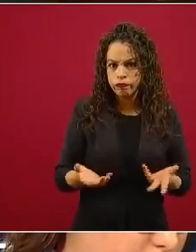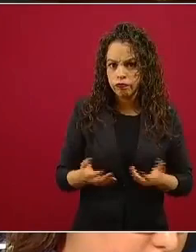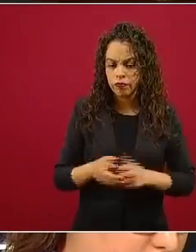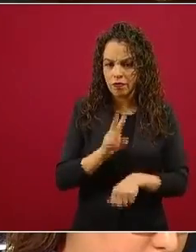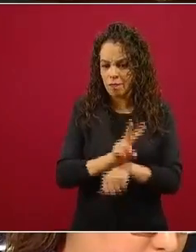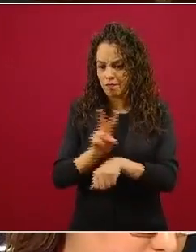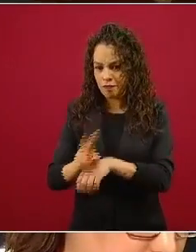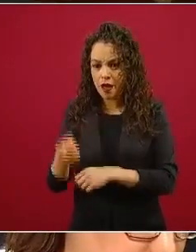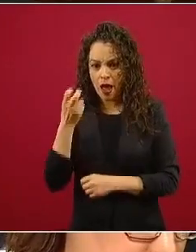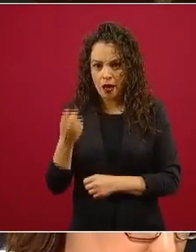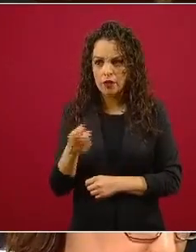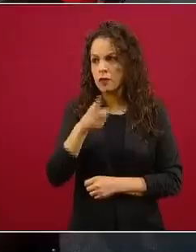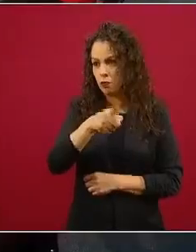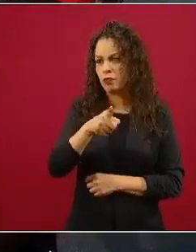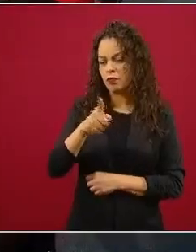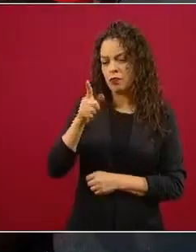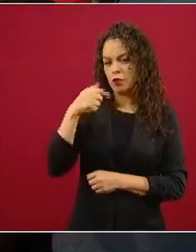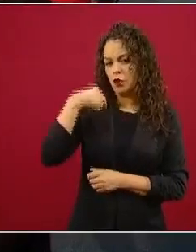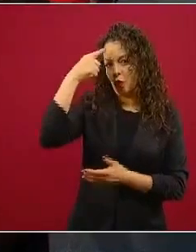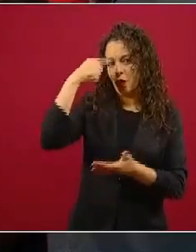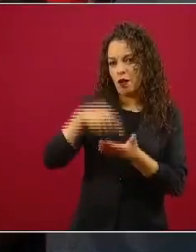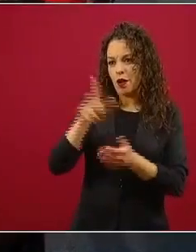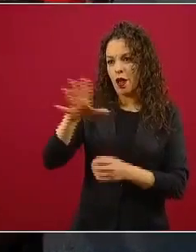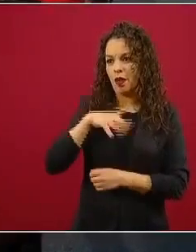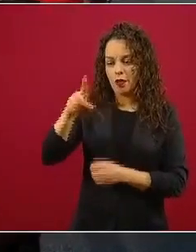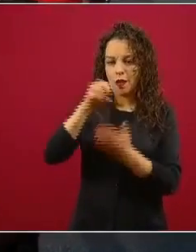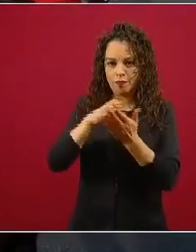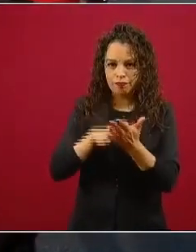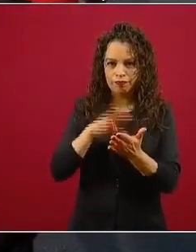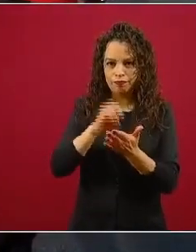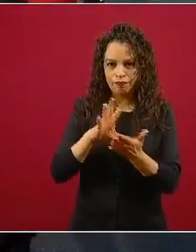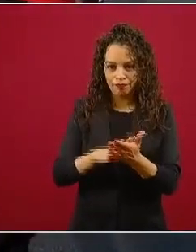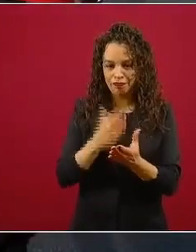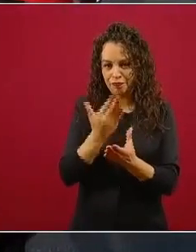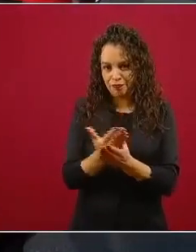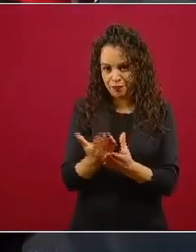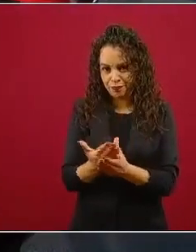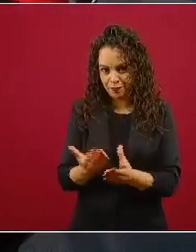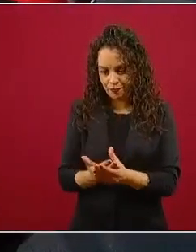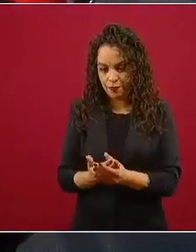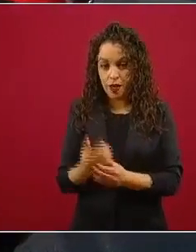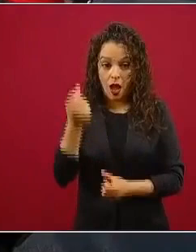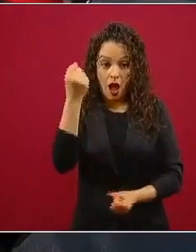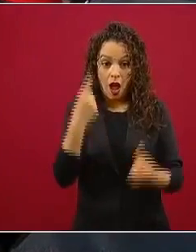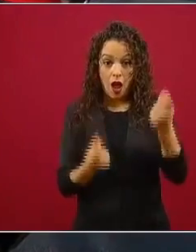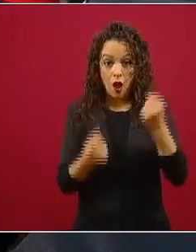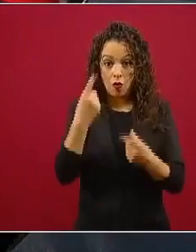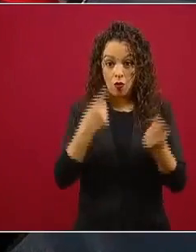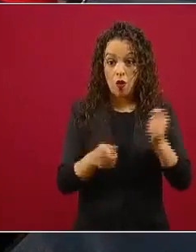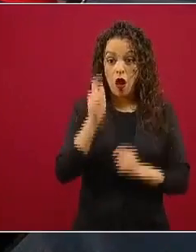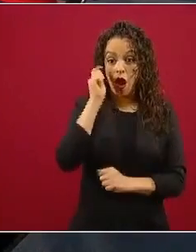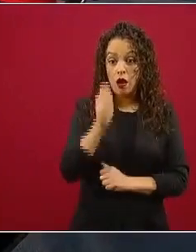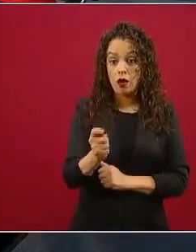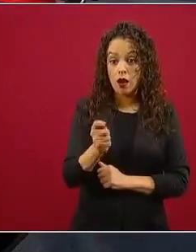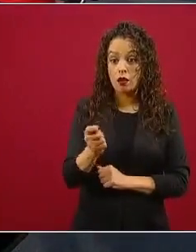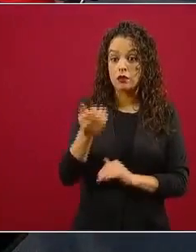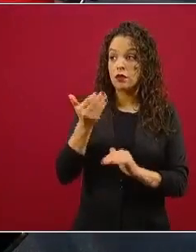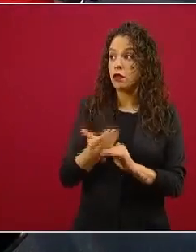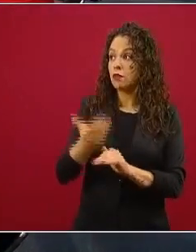el reporte ya de todos ellos? Algunos de ellos incluso son de personajes que en el pasado fueron